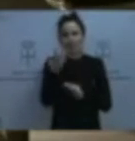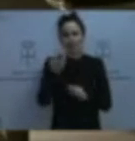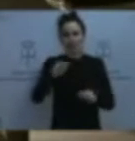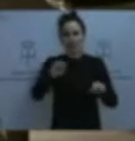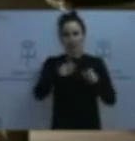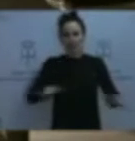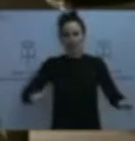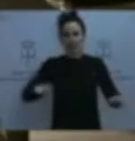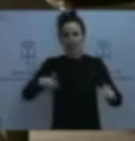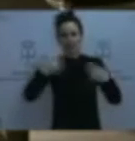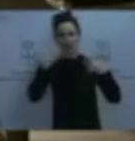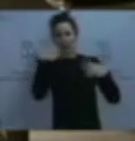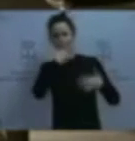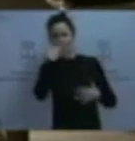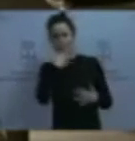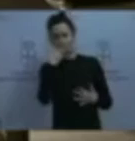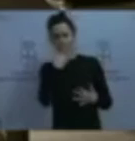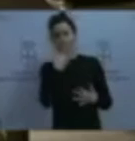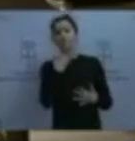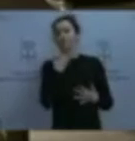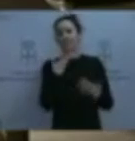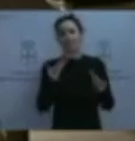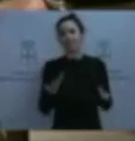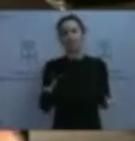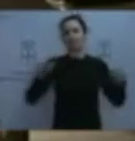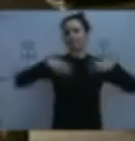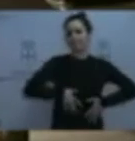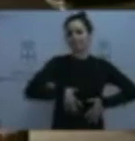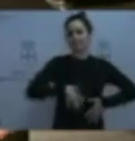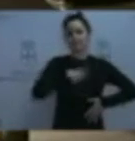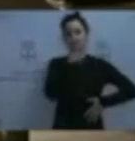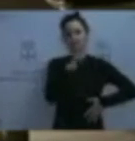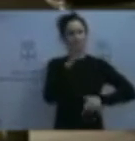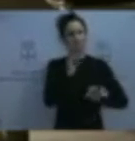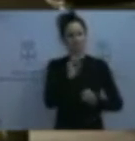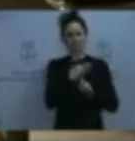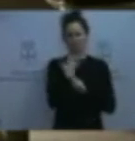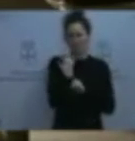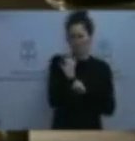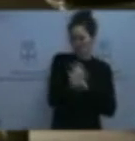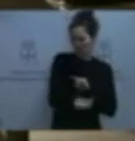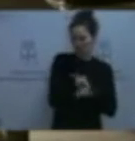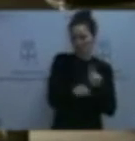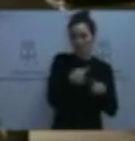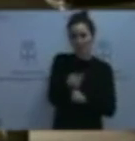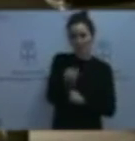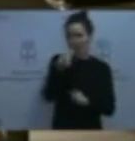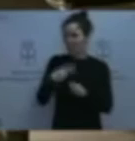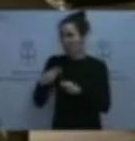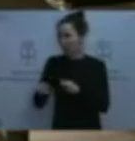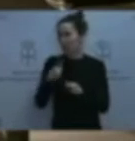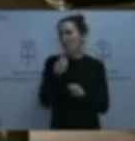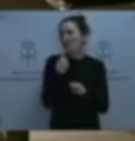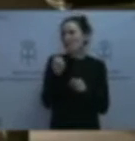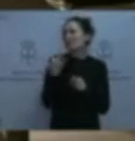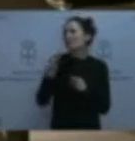desconfianza, se inoculó el virus de la sospecha, porque la gente veía que lo estaba pasando mal al tiempo que los representantes institucionales no renunciaban a ningún tipo